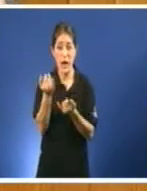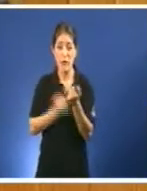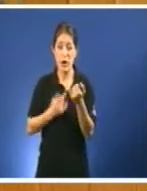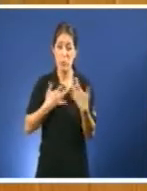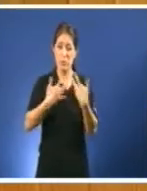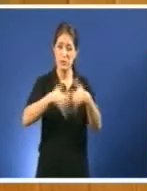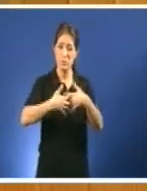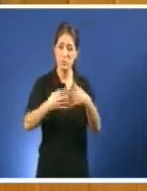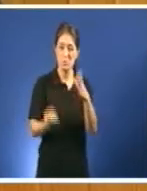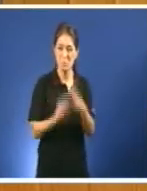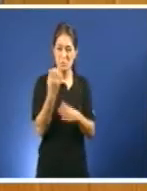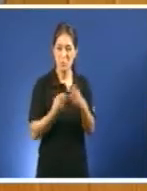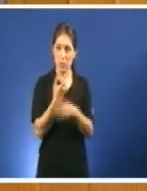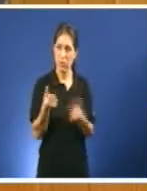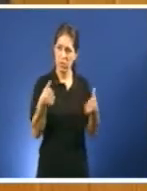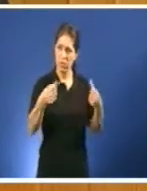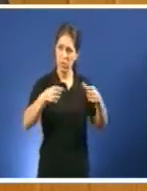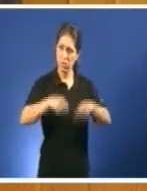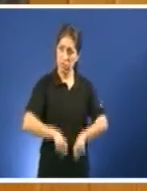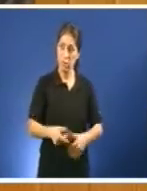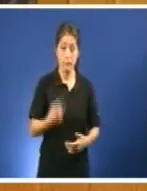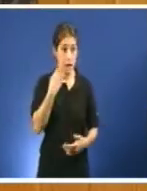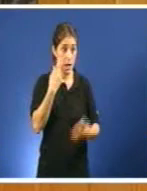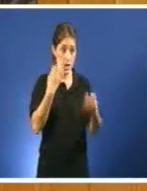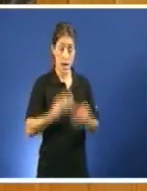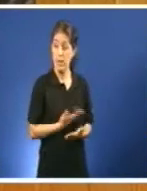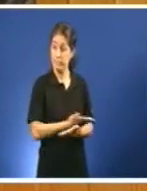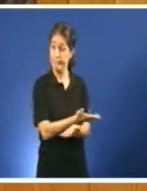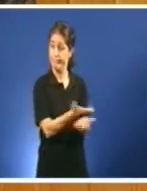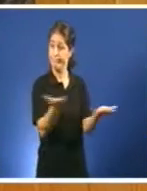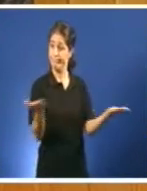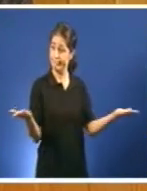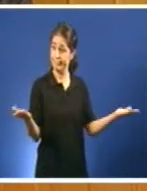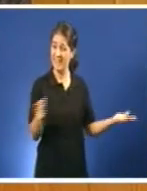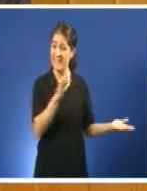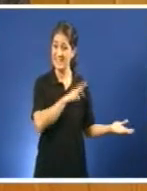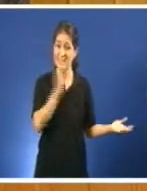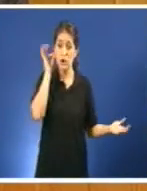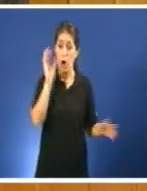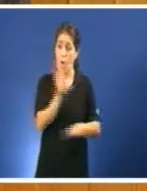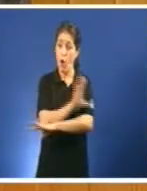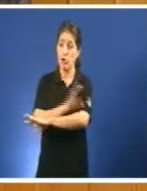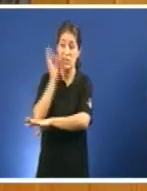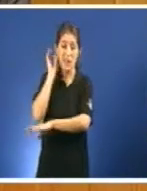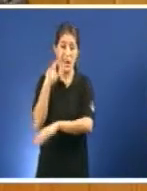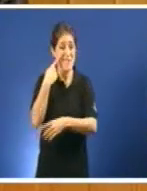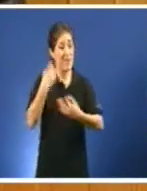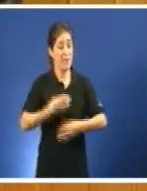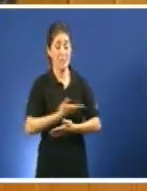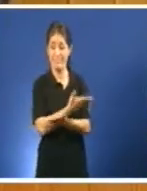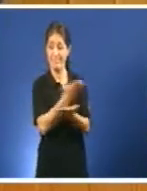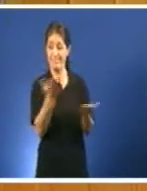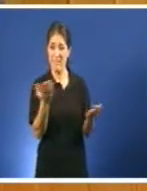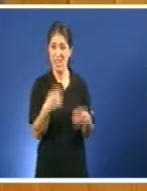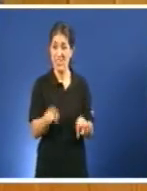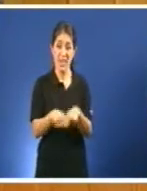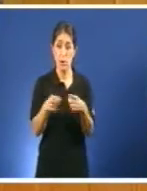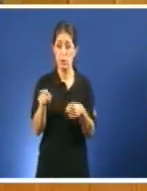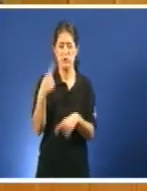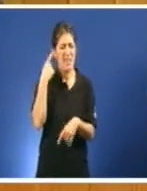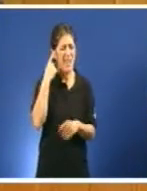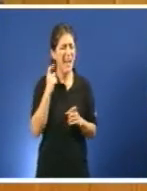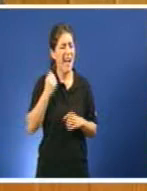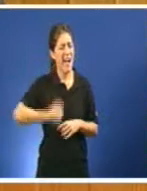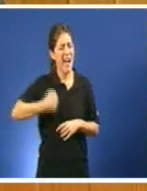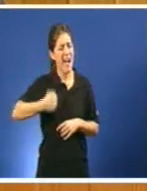Estado español. Porque esa é a realidade, señora conselleira. Por moito que vostede se empeñe en sustituir a